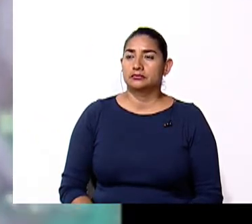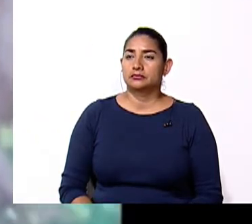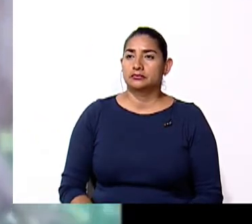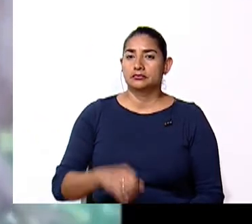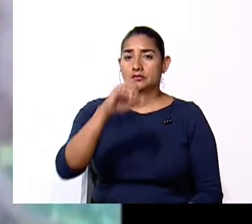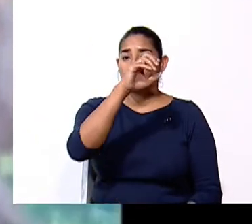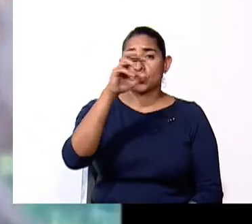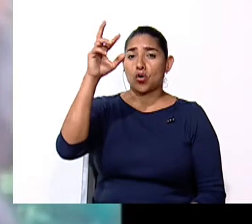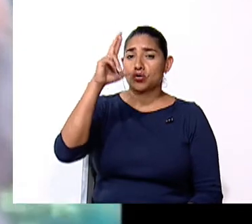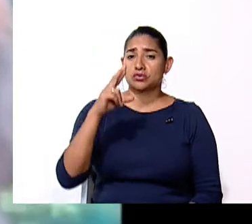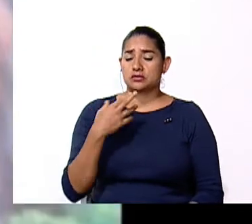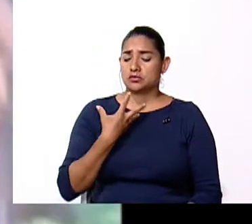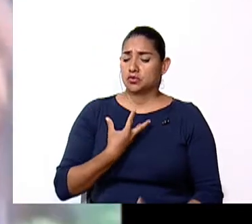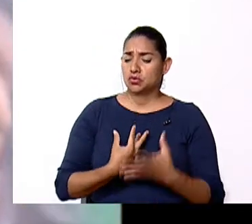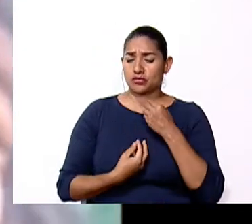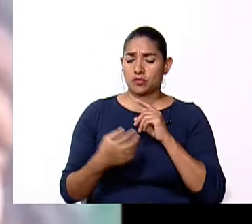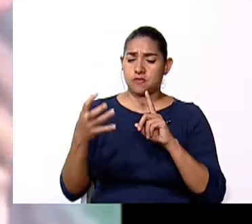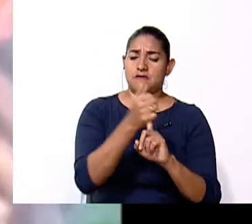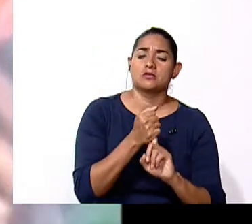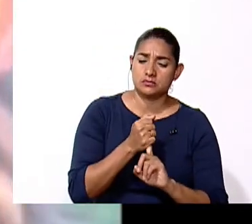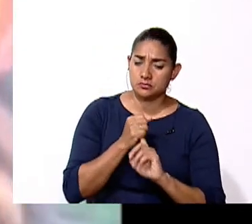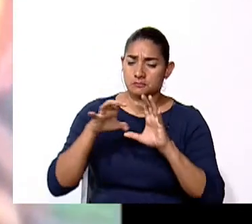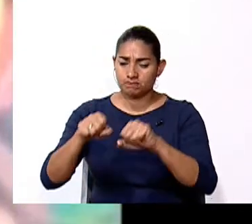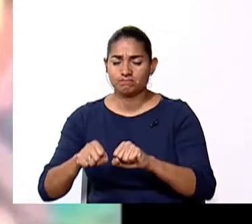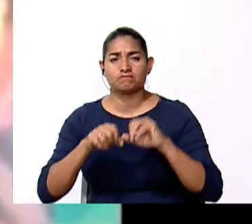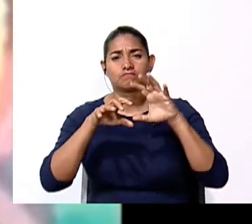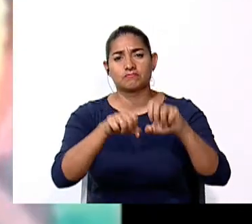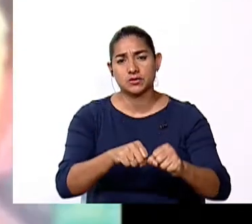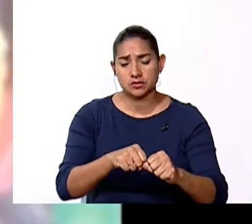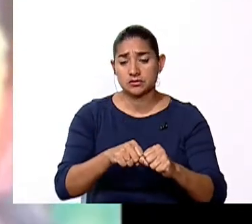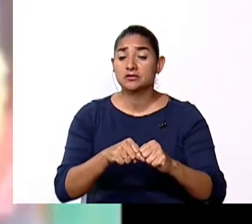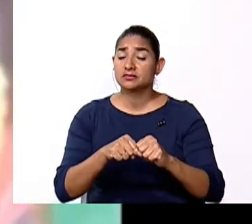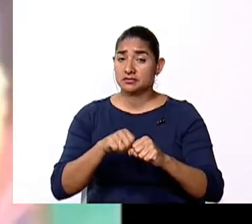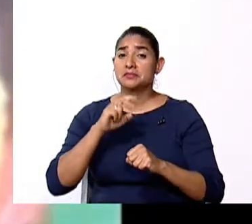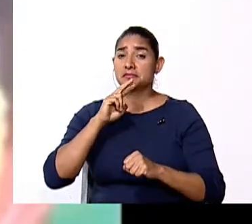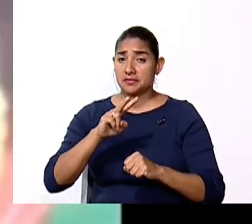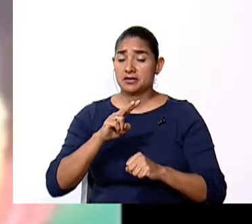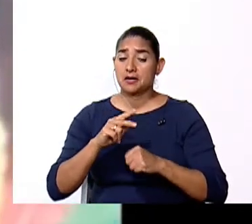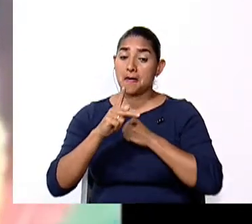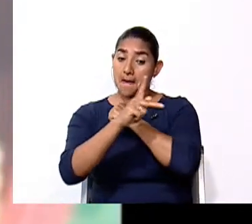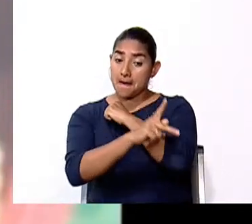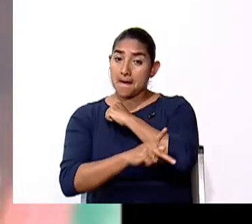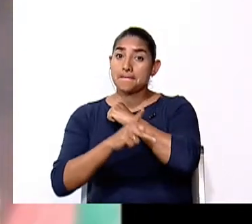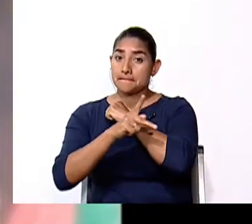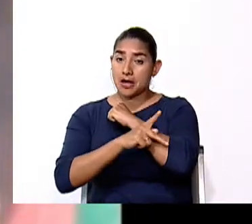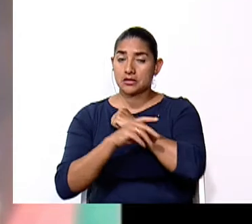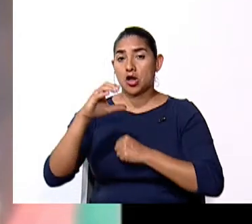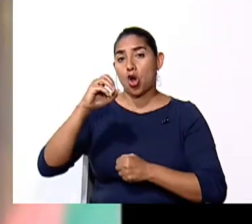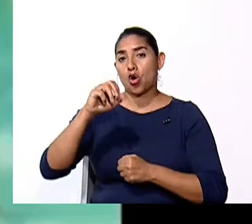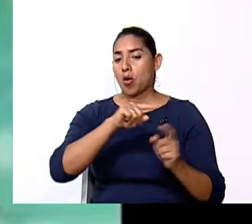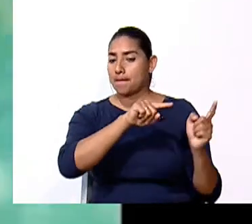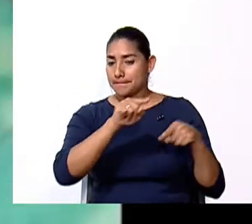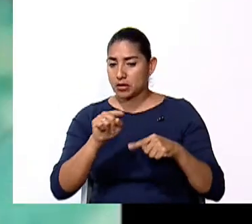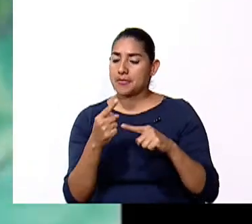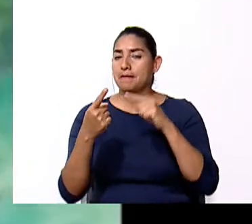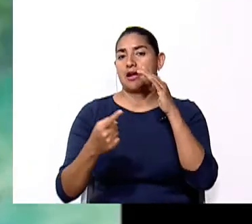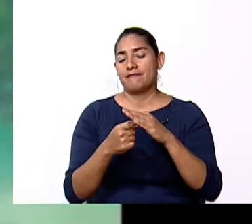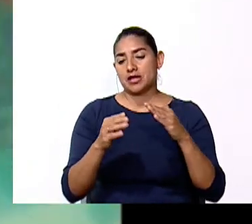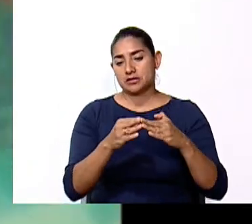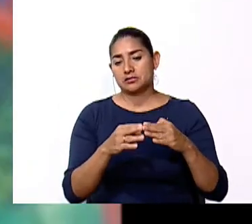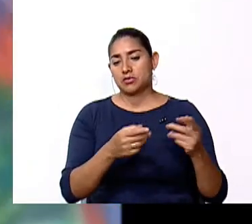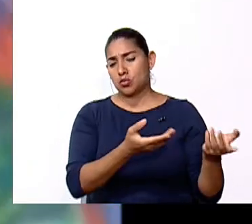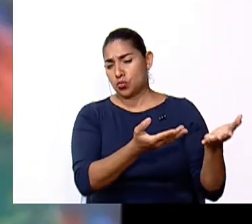viendo paso a paso. Recuerda que estuvimos comentando sobre las causas de la independencia y que